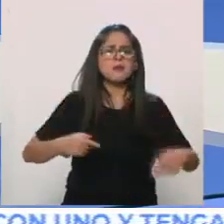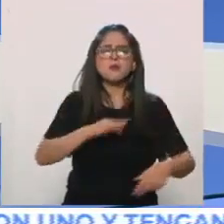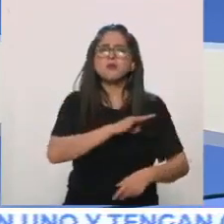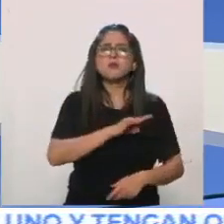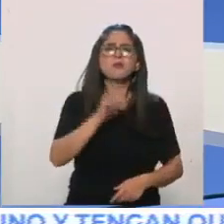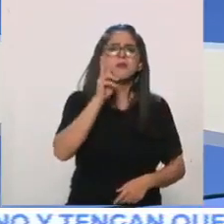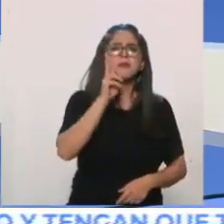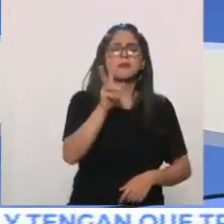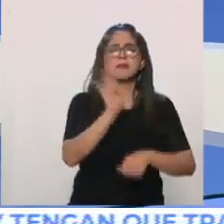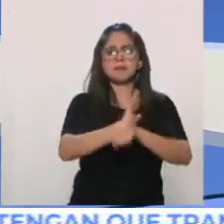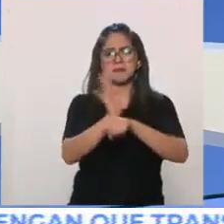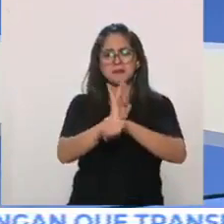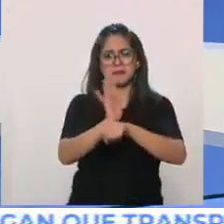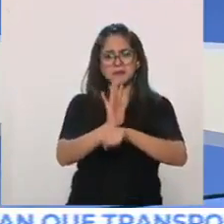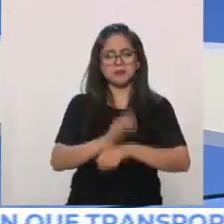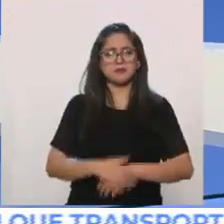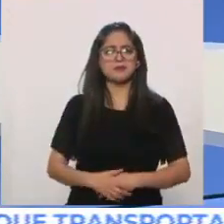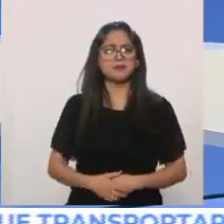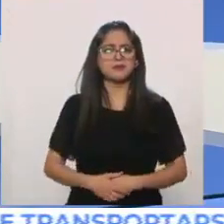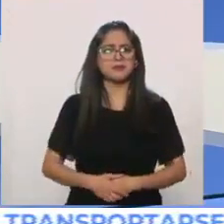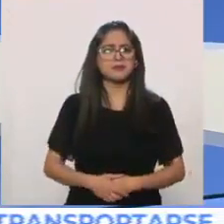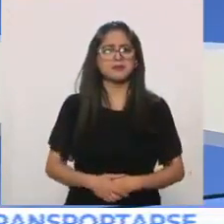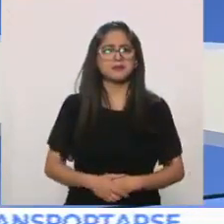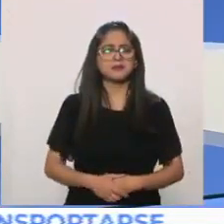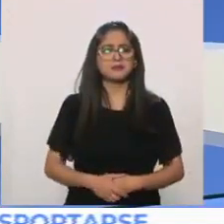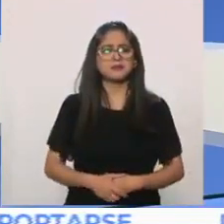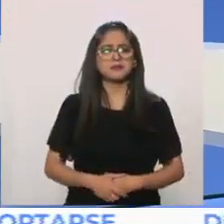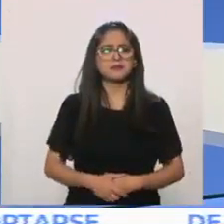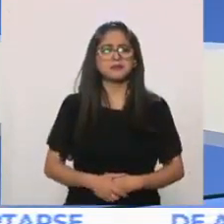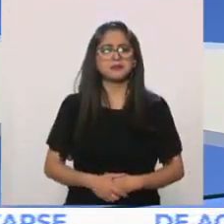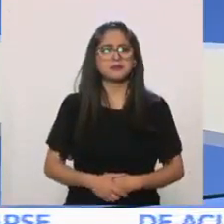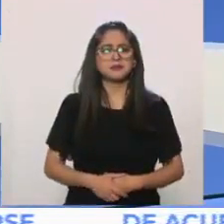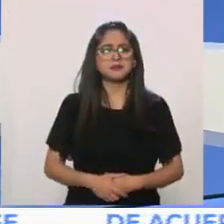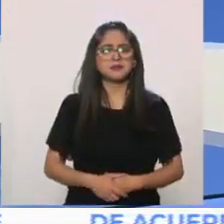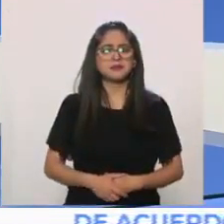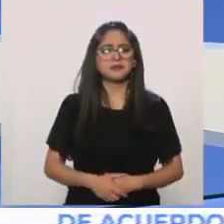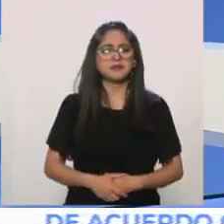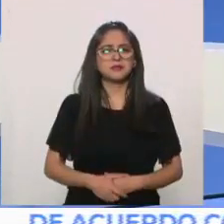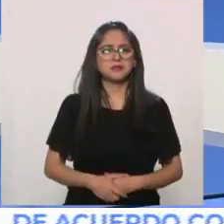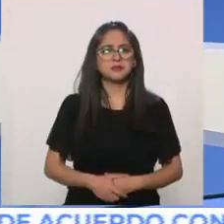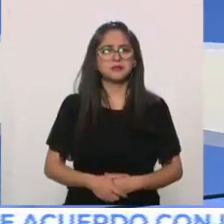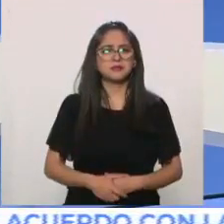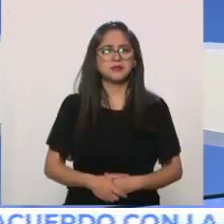grandes joyas de la Filmoteca de la UNAM. Están esta